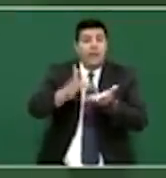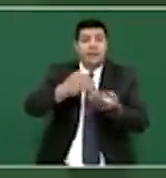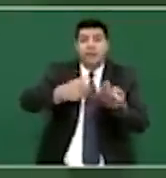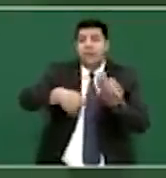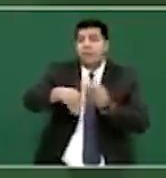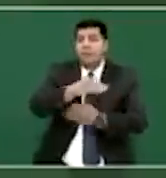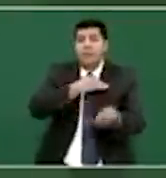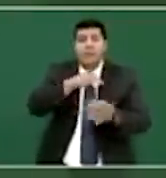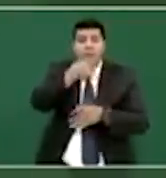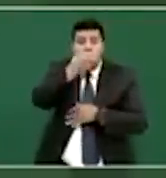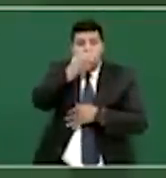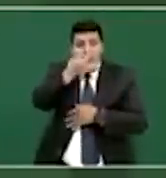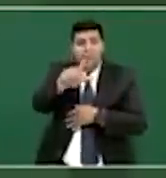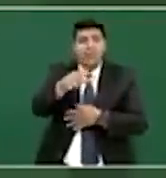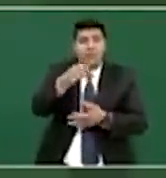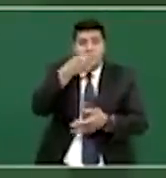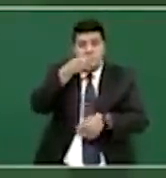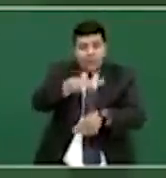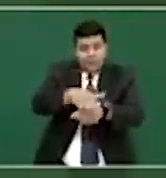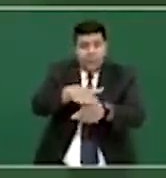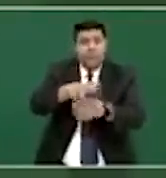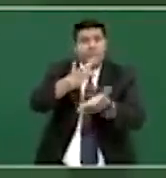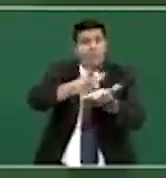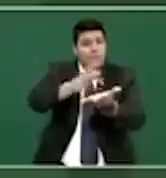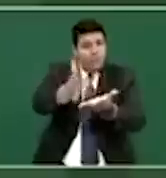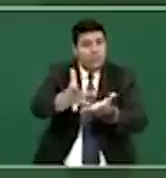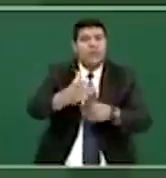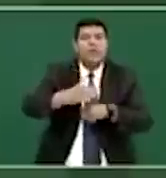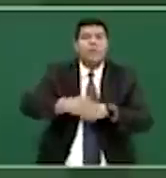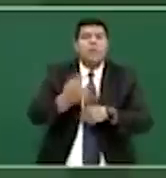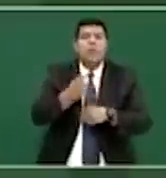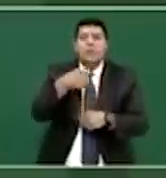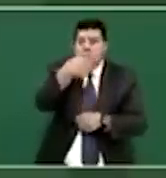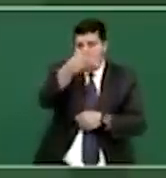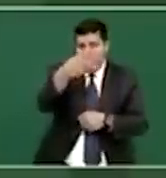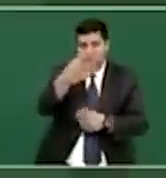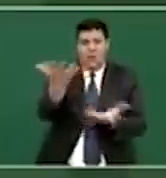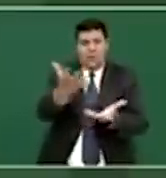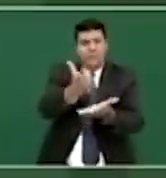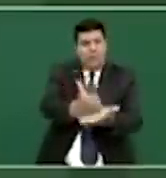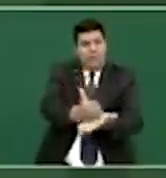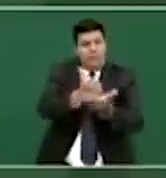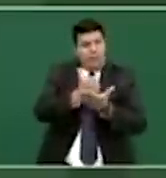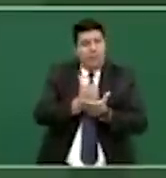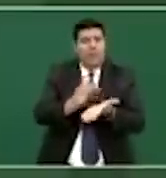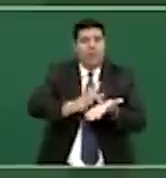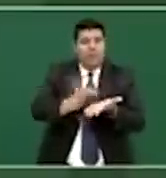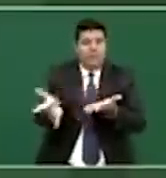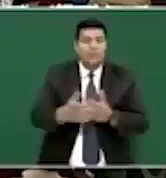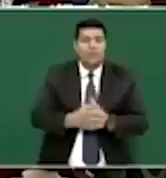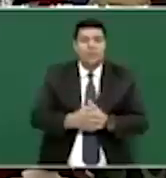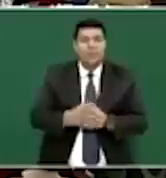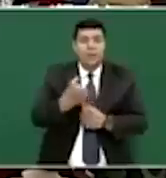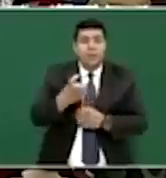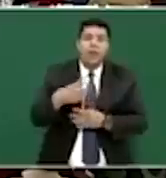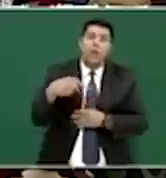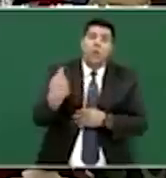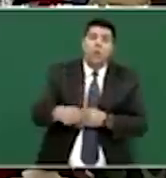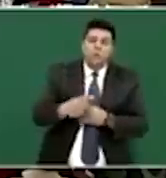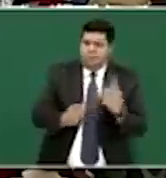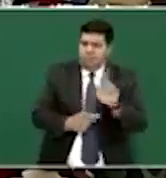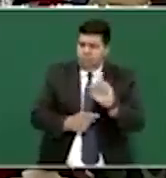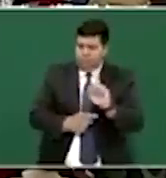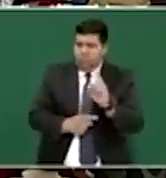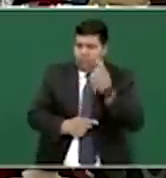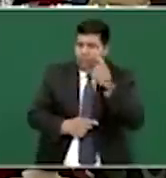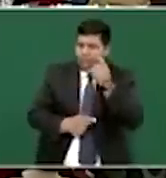Jalisco porque nos ayudaron, pero no fue en vano.